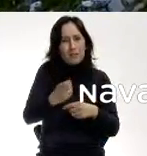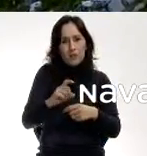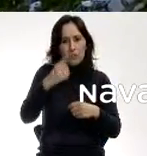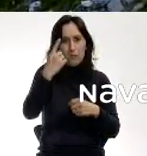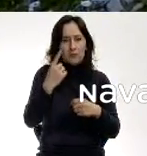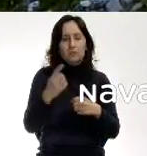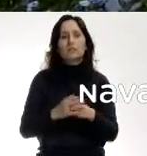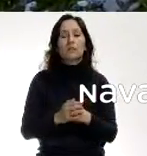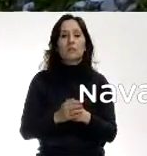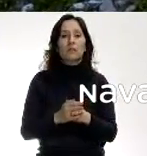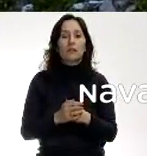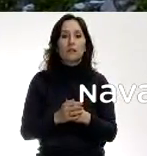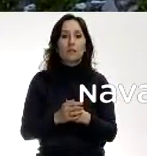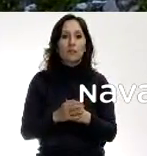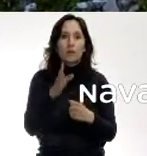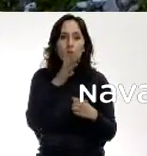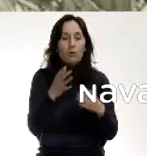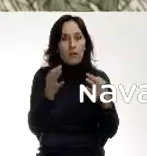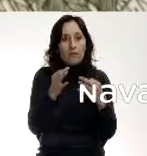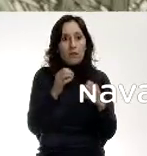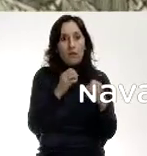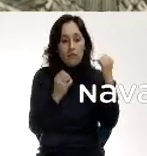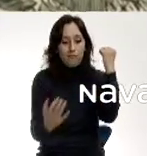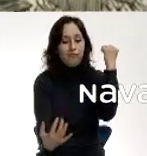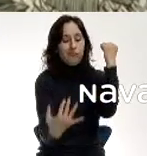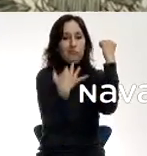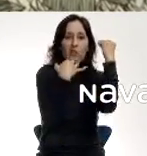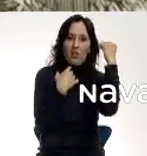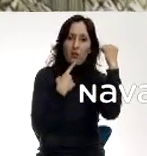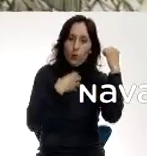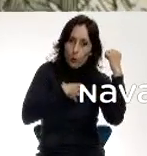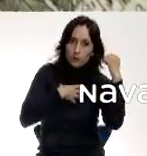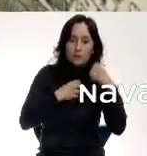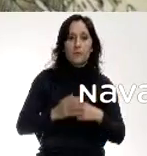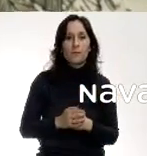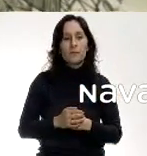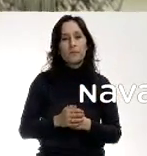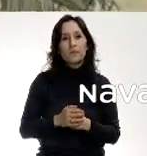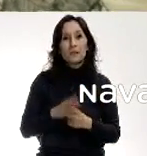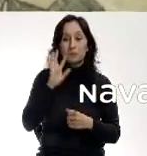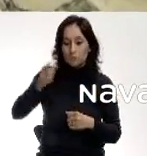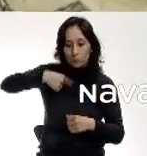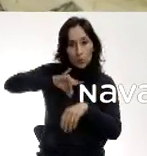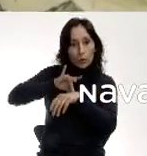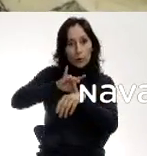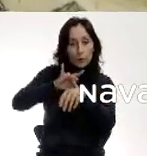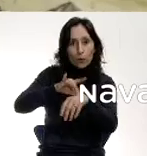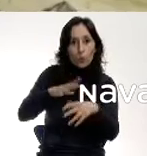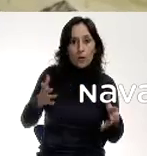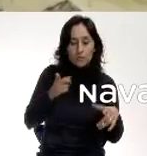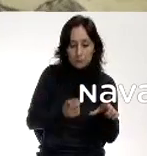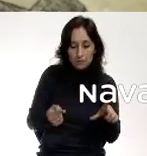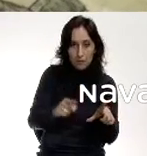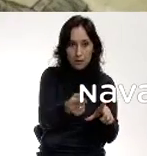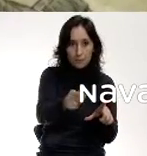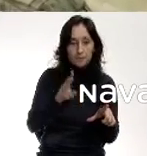rebasar la línea defensiva. La mejor manera de ver el recorrido, el itinerario que estamos realizando es con